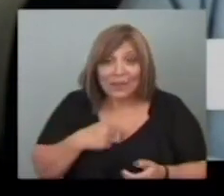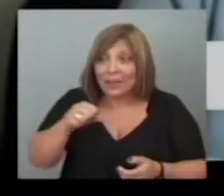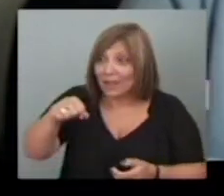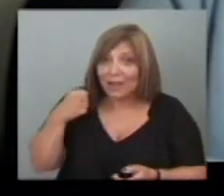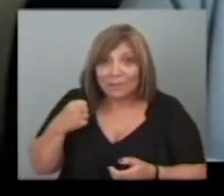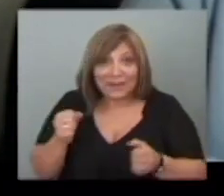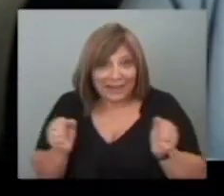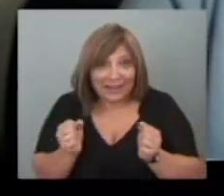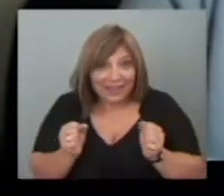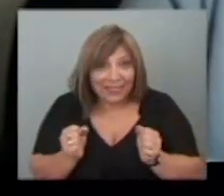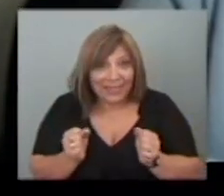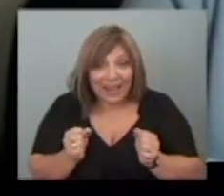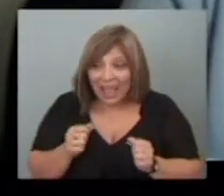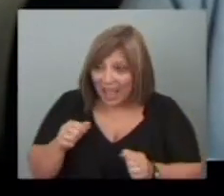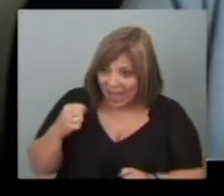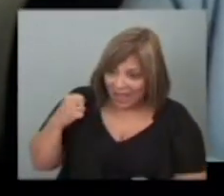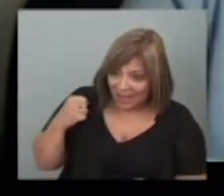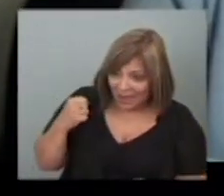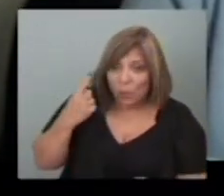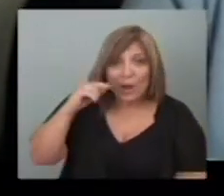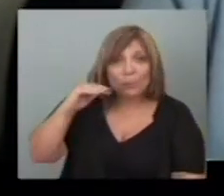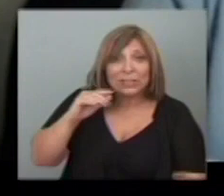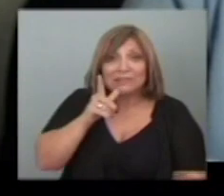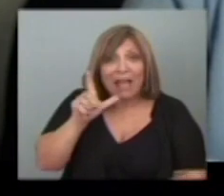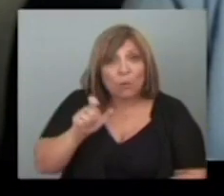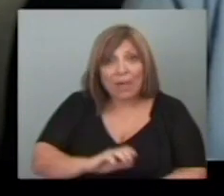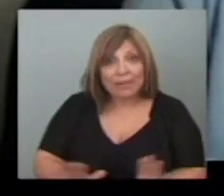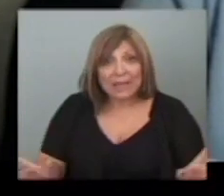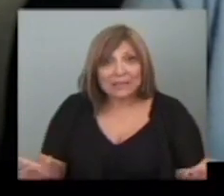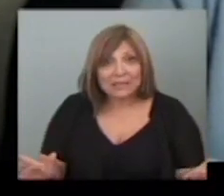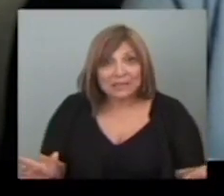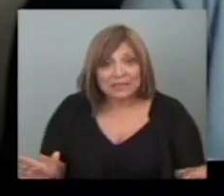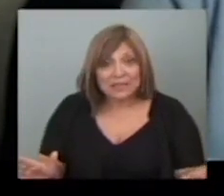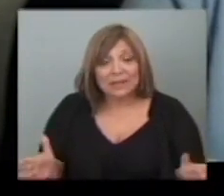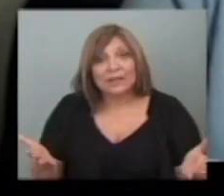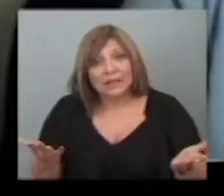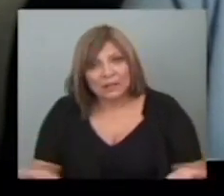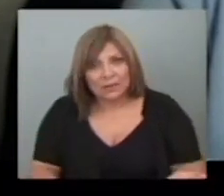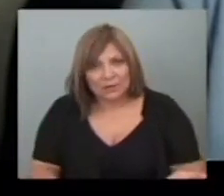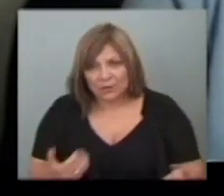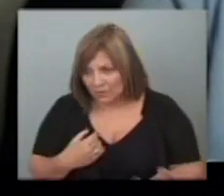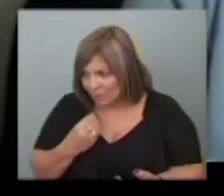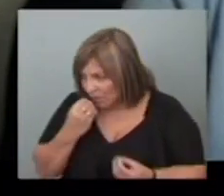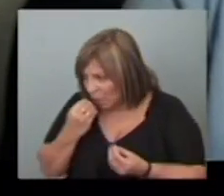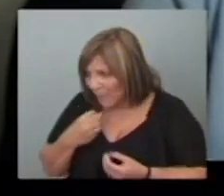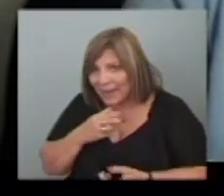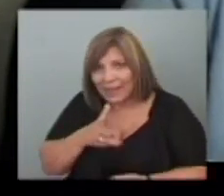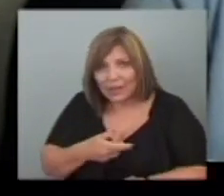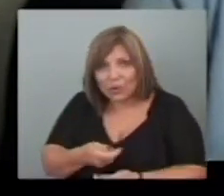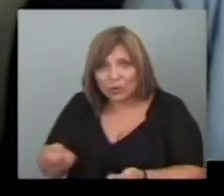la heladera y lo único que tenía dentro de la heladera era una botella de agua. Y le tenía que dar de comer a mis hijos.